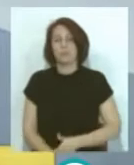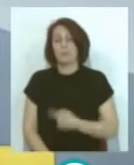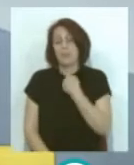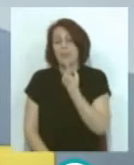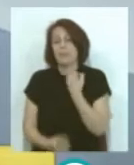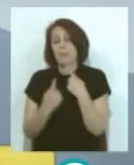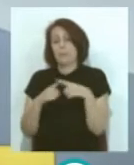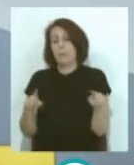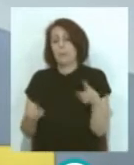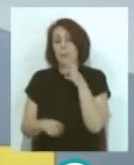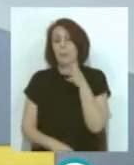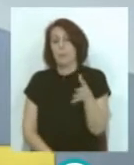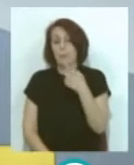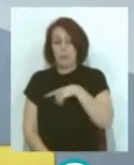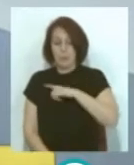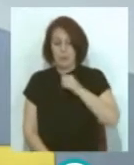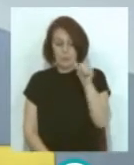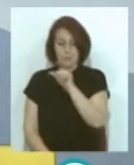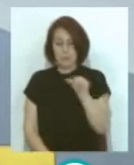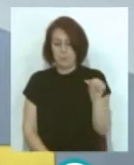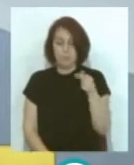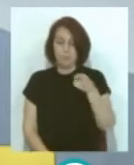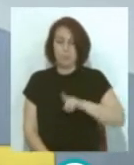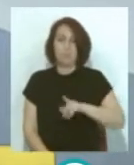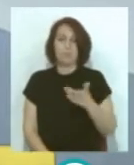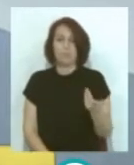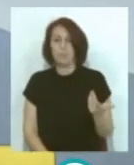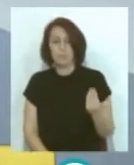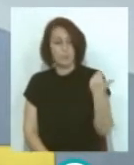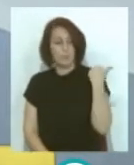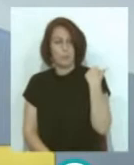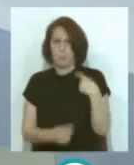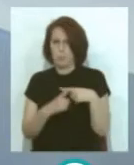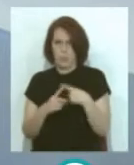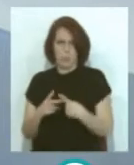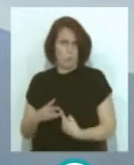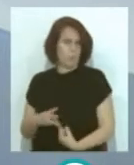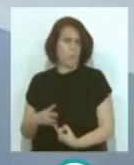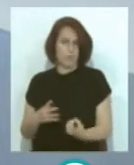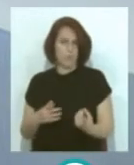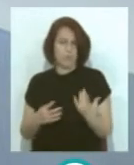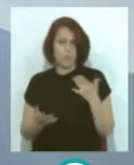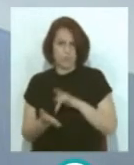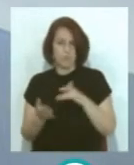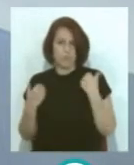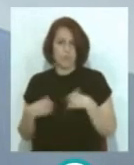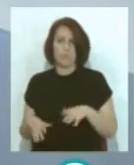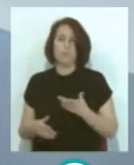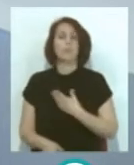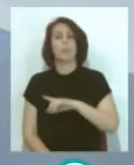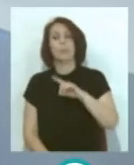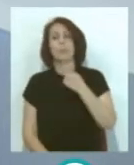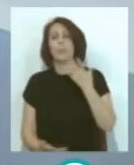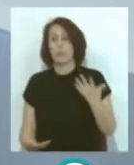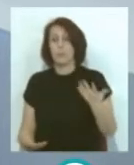decir, diferente porque estamos en una semana también donde hubo muchísimas cosas que han sucedido. La